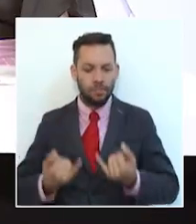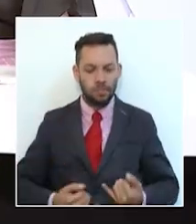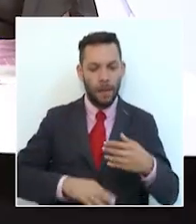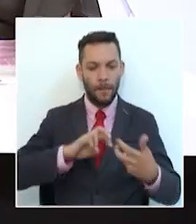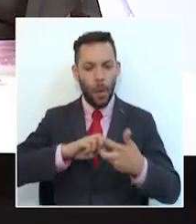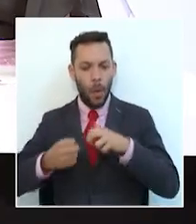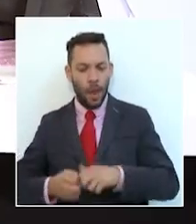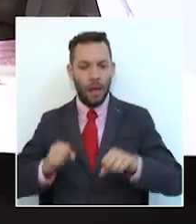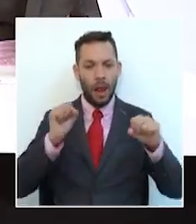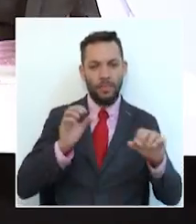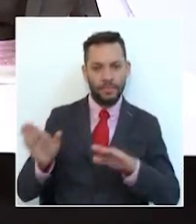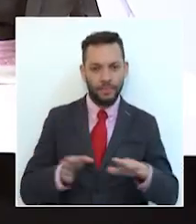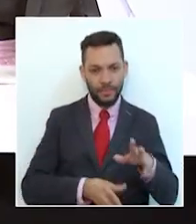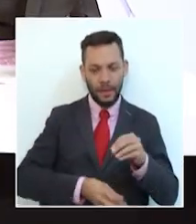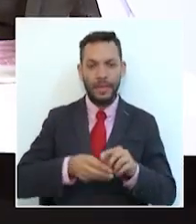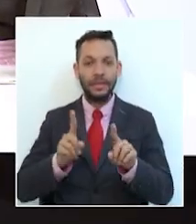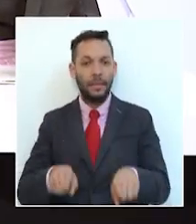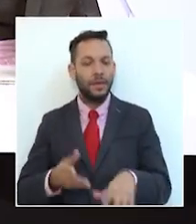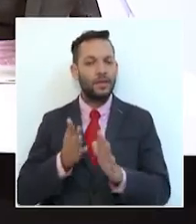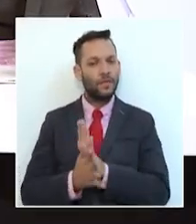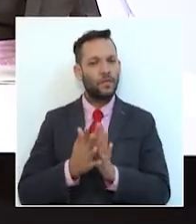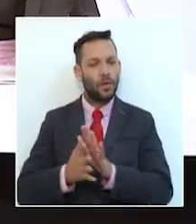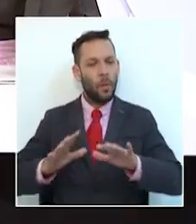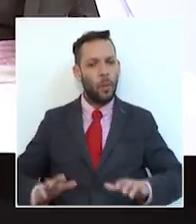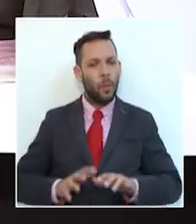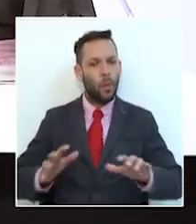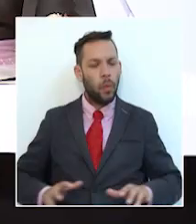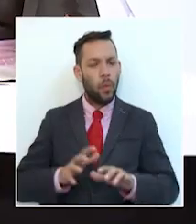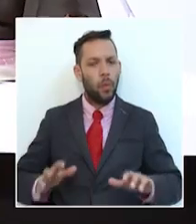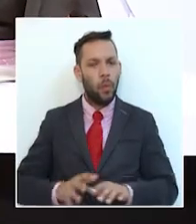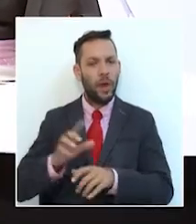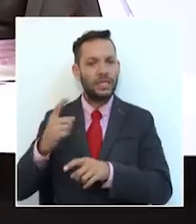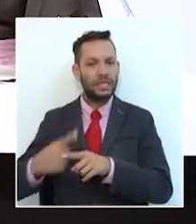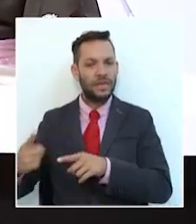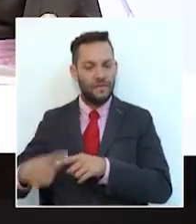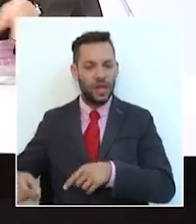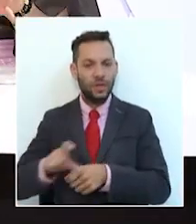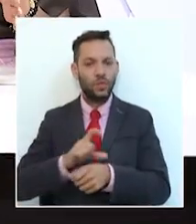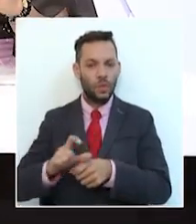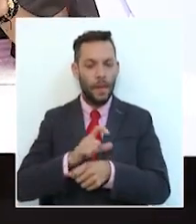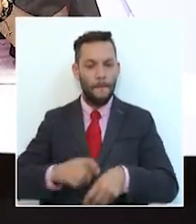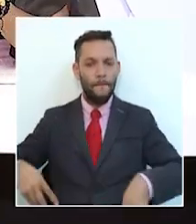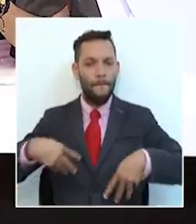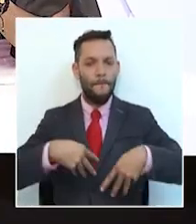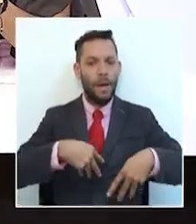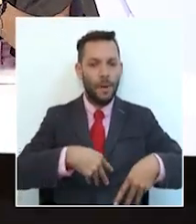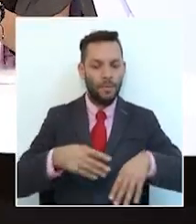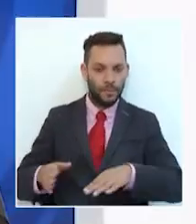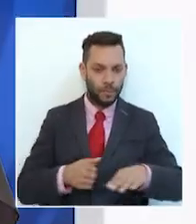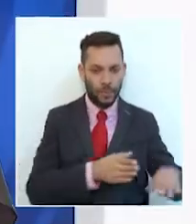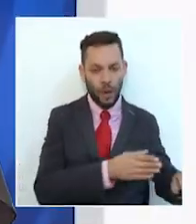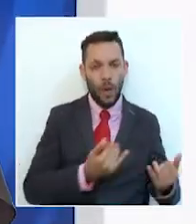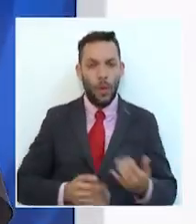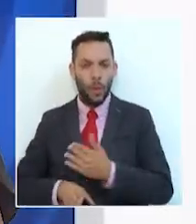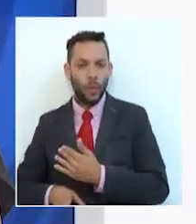los manifestantes. Y en minutos vamos a ver también cómo se realizan estas movilizaciones desde otro punto de la ciudad de Manizales. Por ahora continuemos en el Quindío.